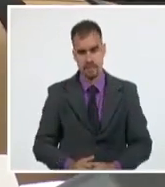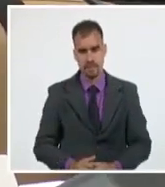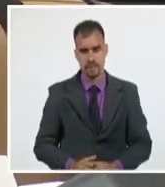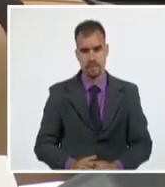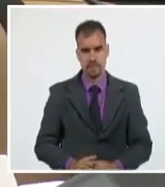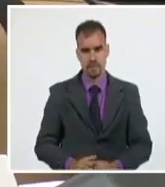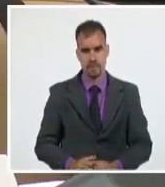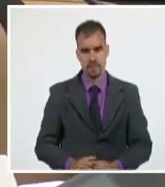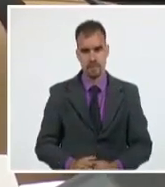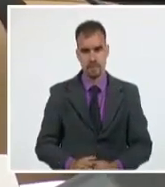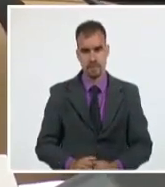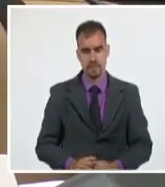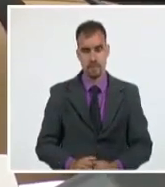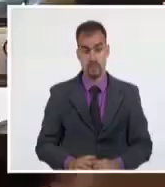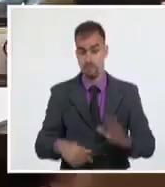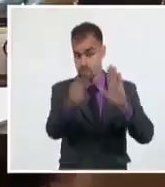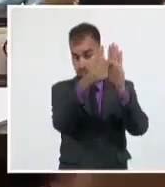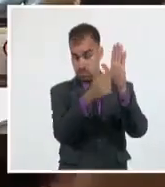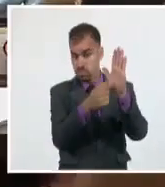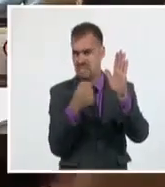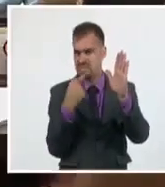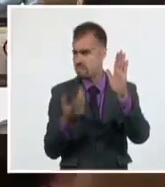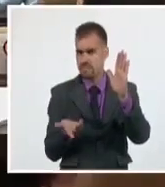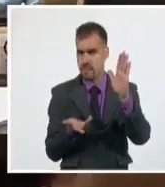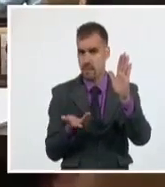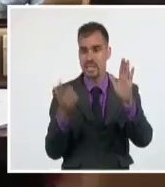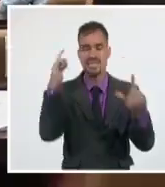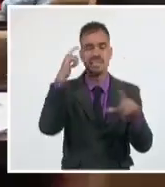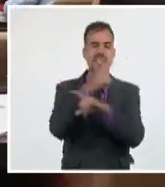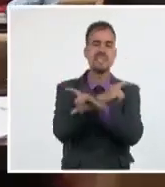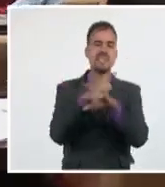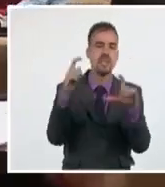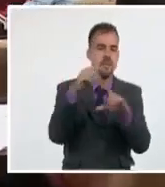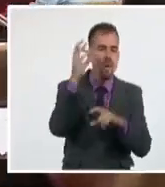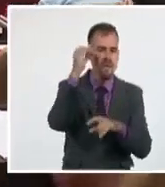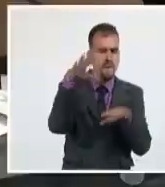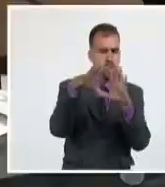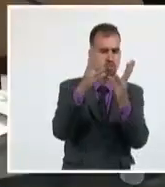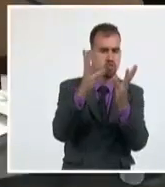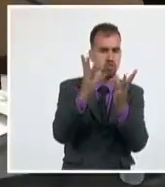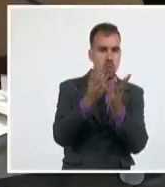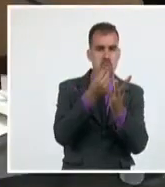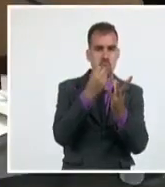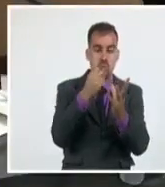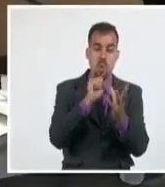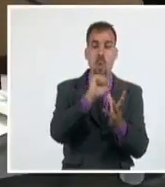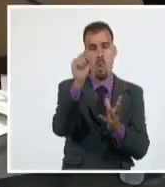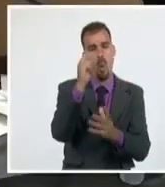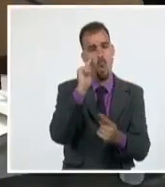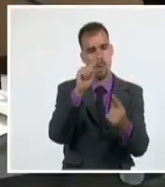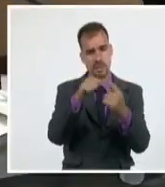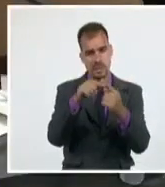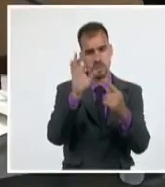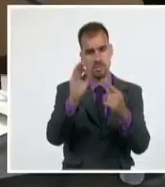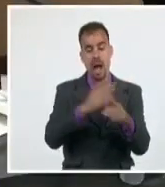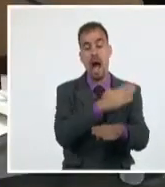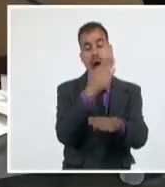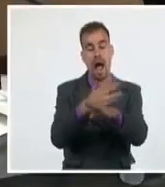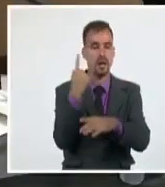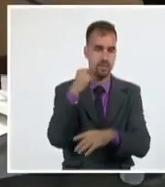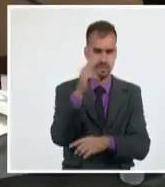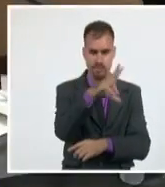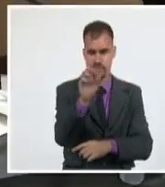potencia, dijeron, el empleo del pensamiento científico e innovador para alcanzar los objetivos estratégicos hasta el